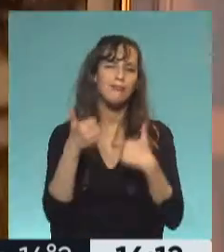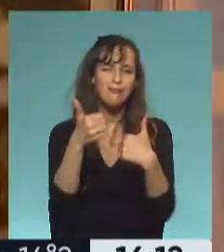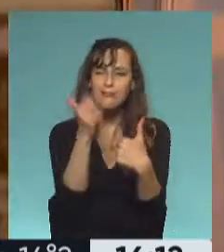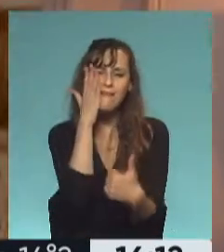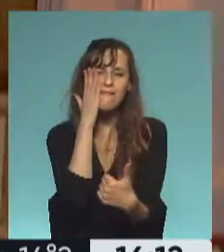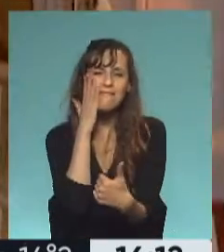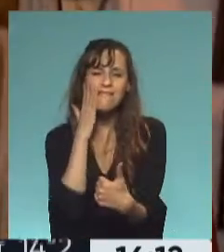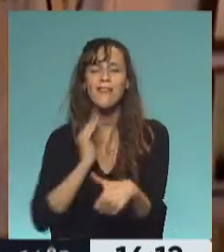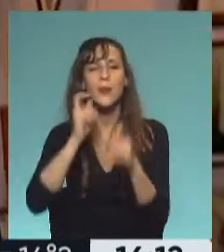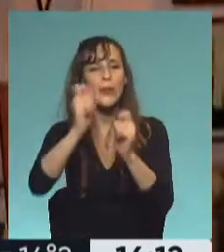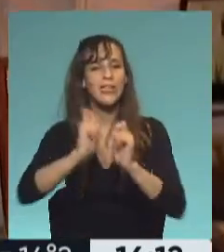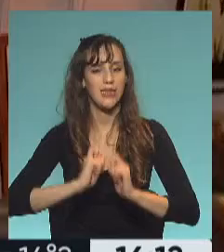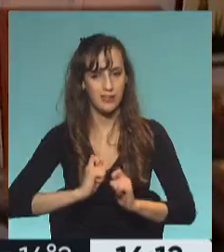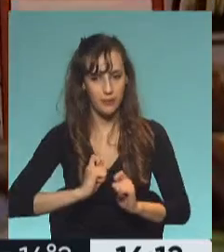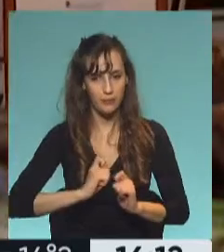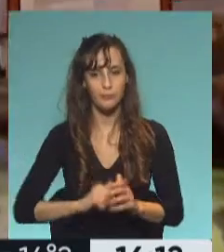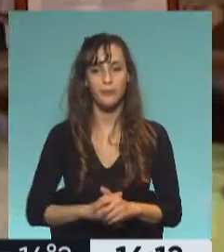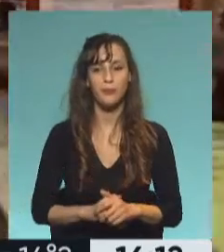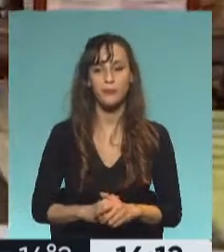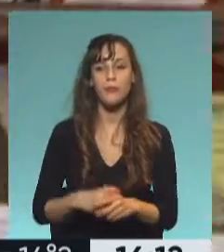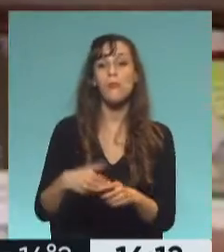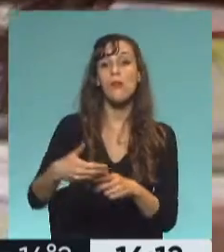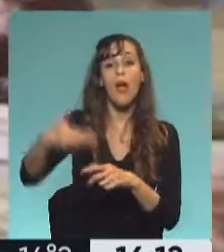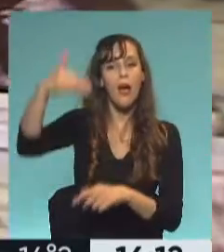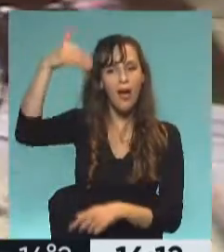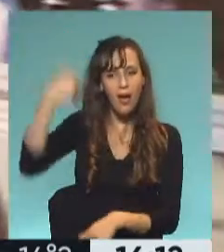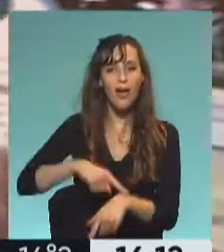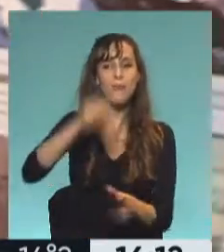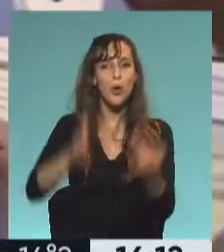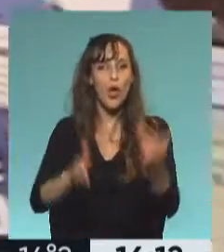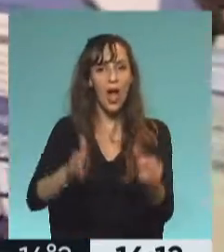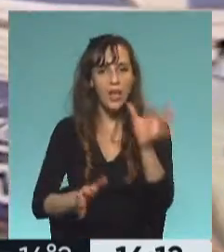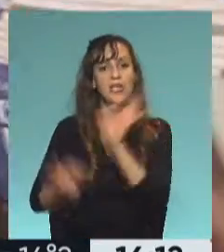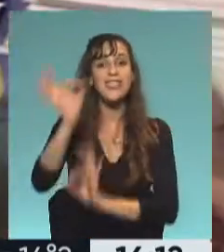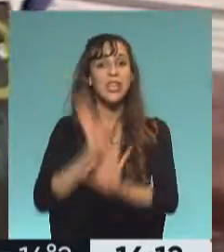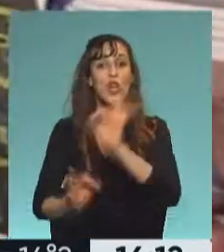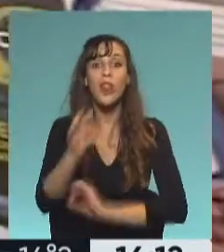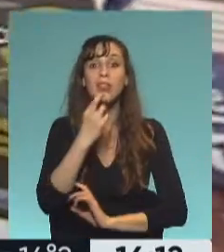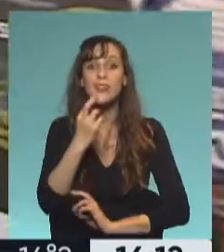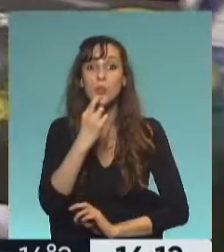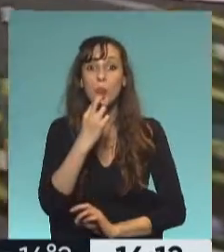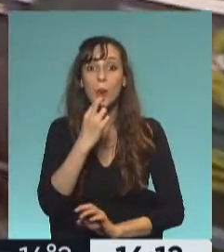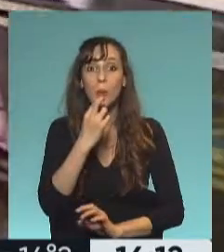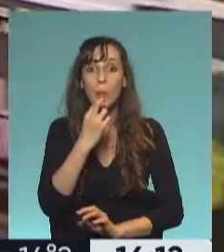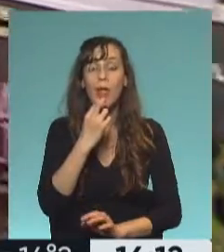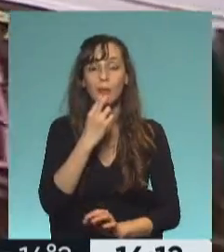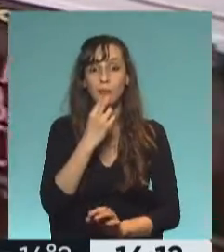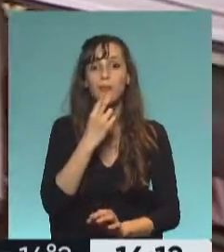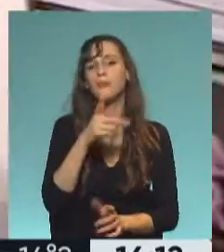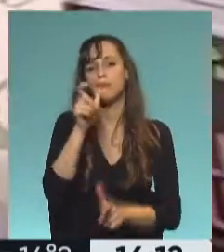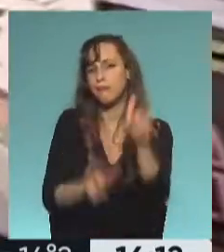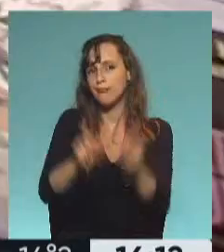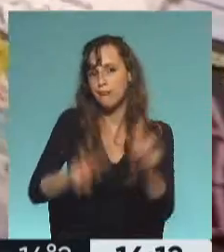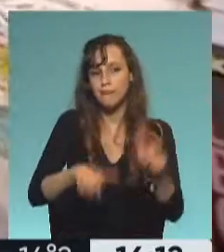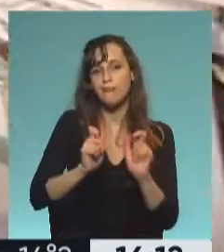a visitar, a comienzos del siglo XIX, lo que era la iracundia porteña, por decirlo de